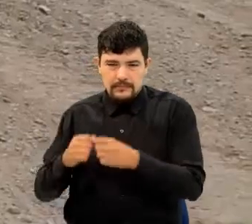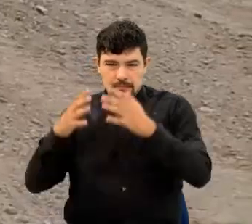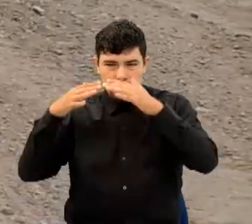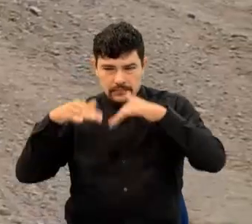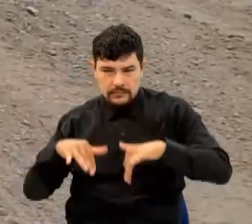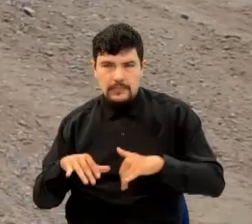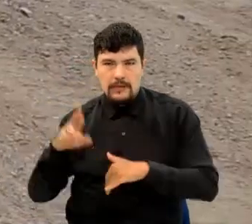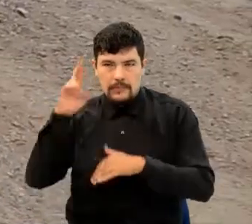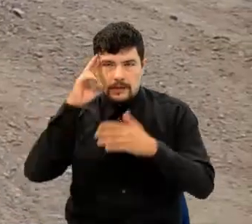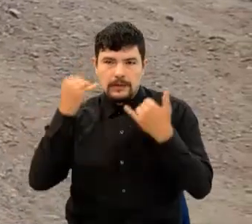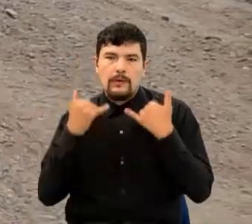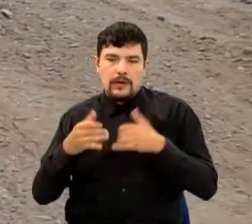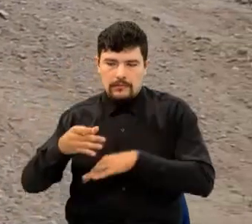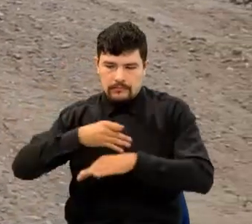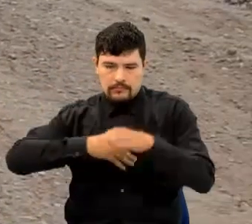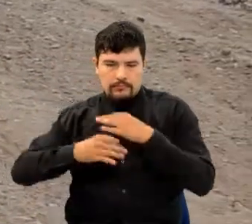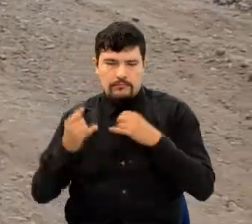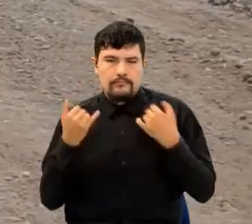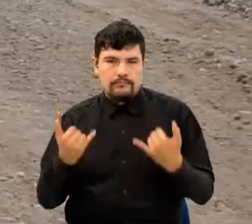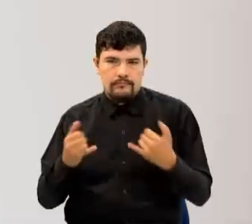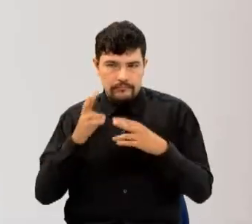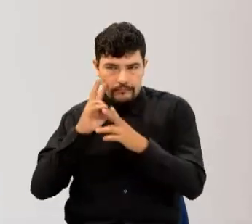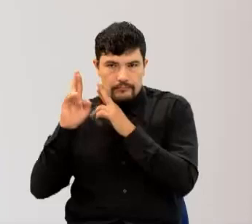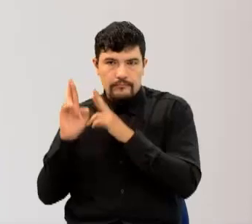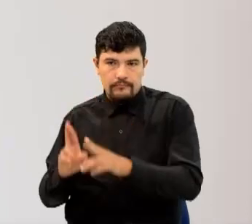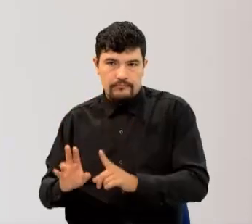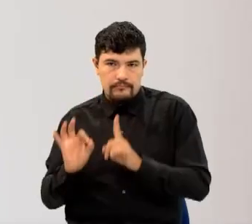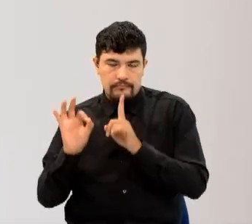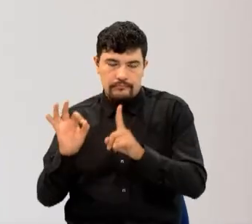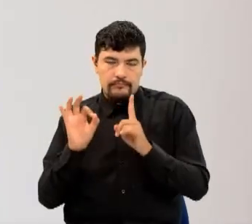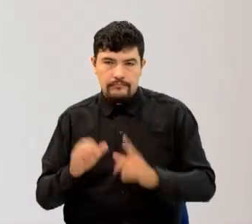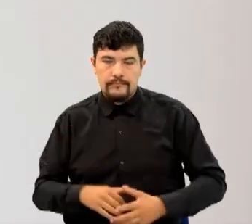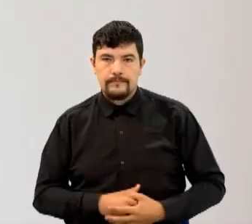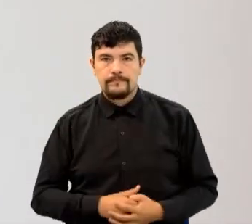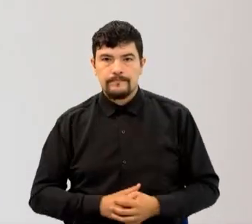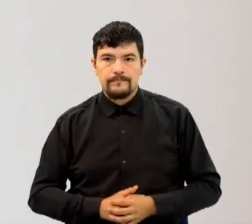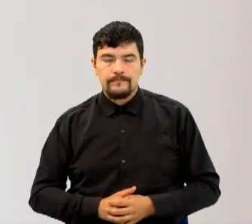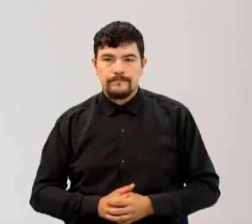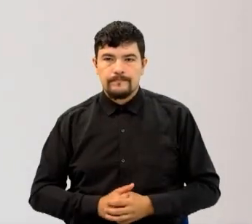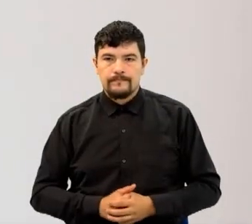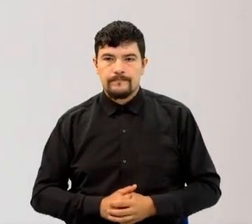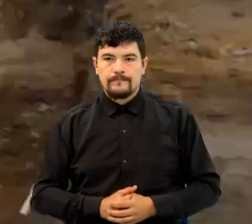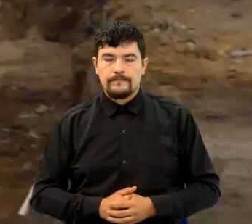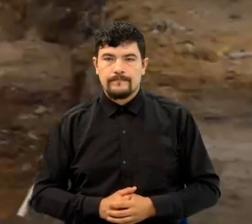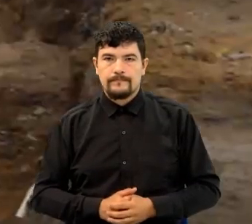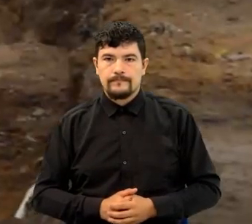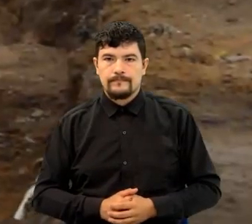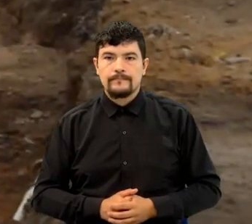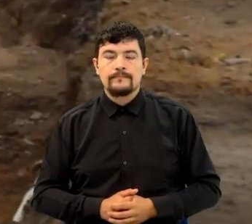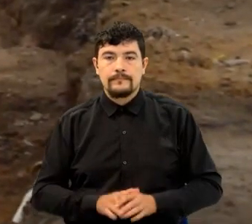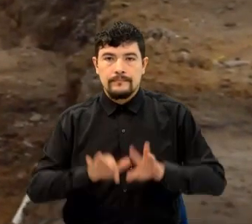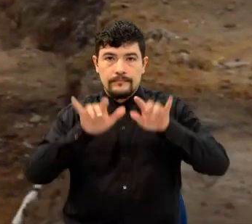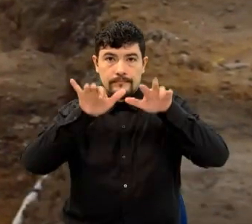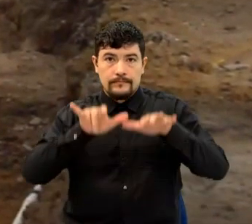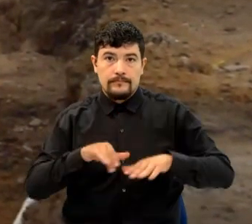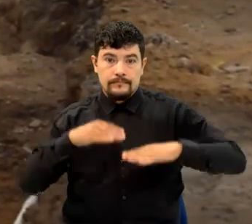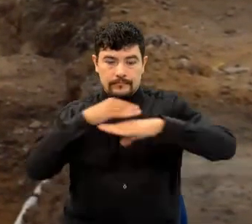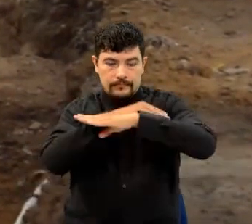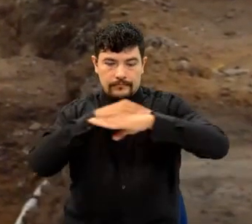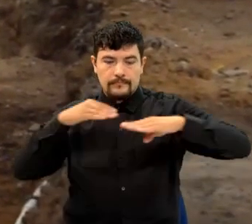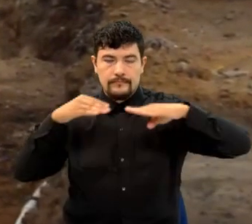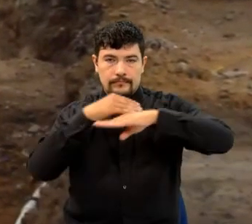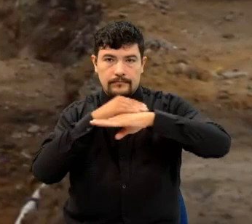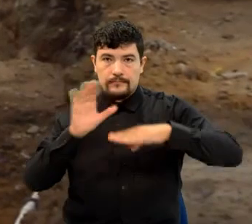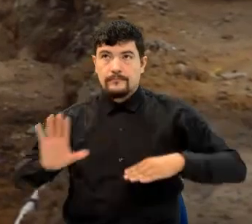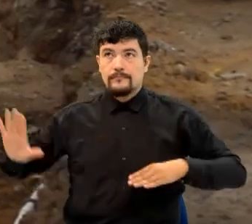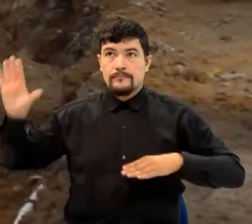y pues que en consecuencia tenían tan perjudicado toda la carpeta asfáltica en este sector. El secretario de Vías,